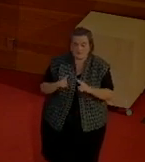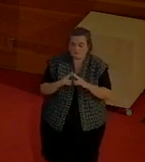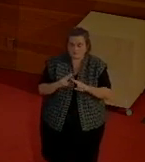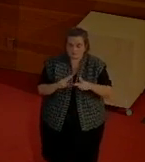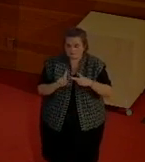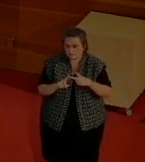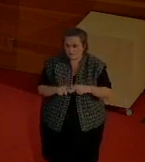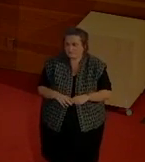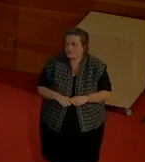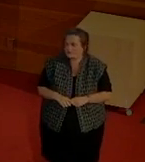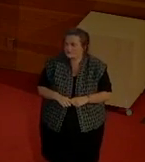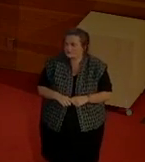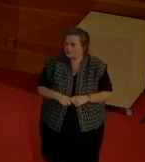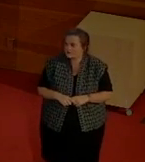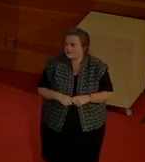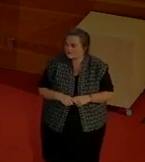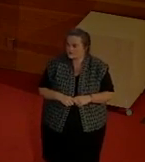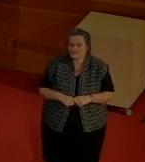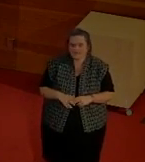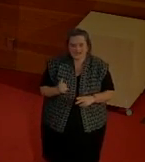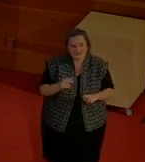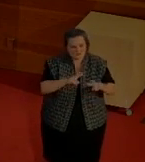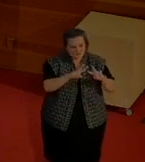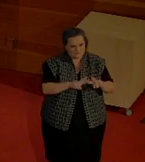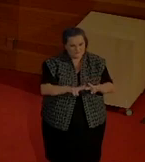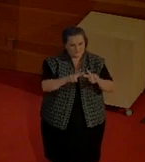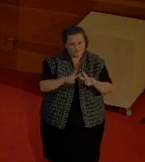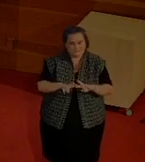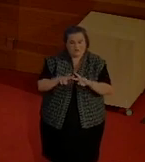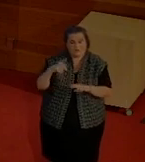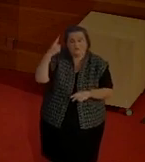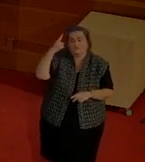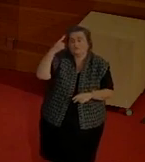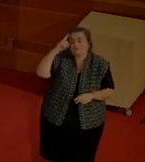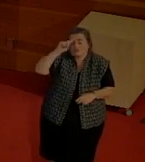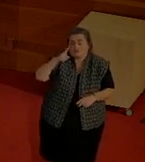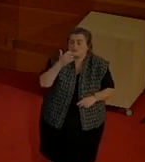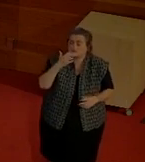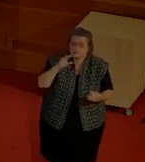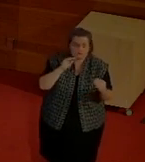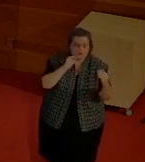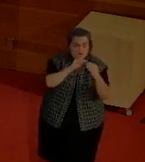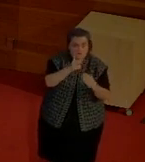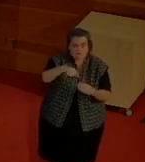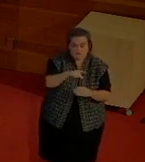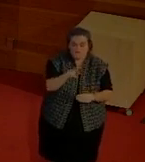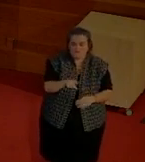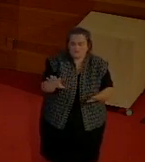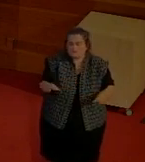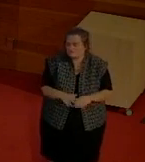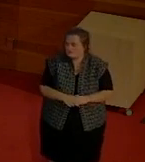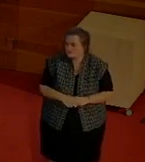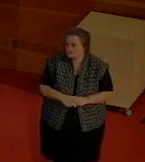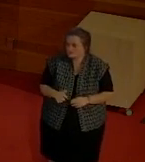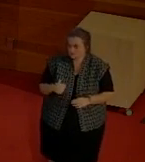parte hay un diagnóstico que no sé si es algo en lo que podamos estar de acuerdo No yo lo lo asumo eh